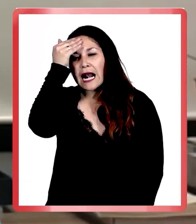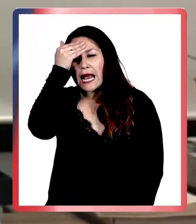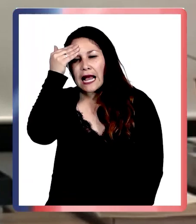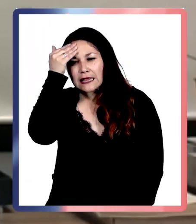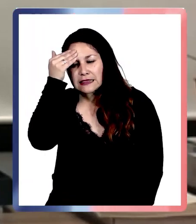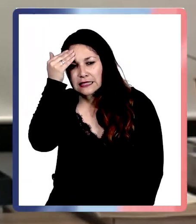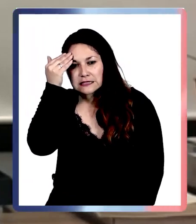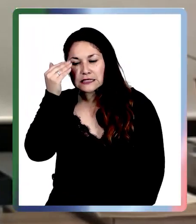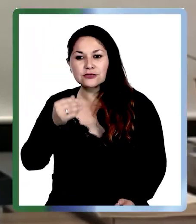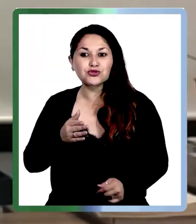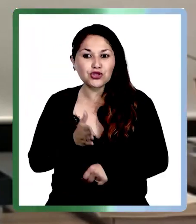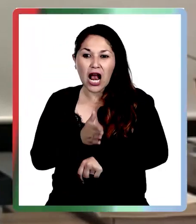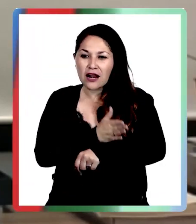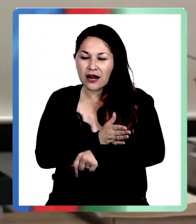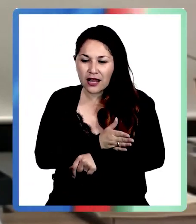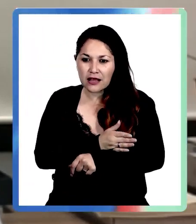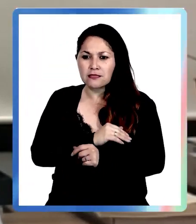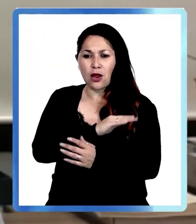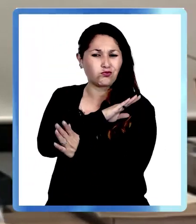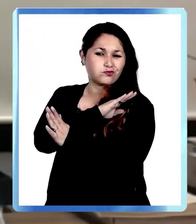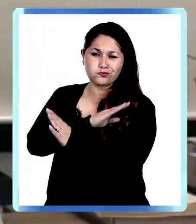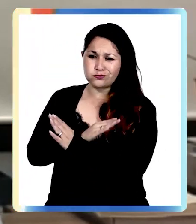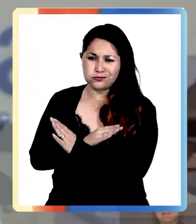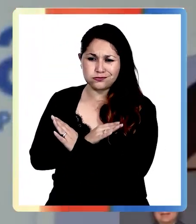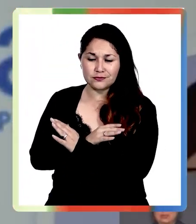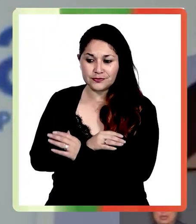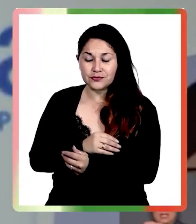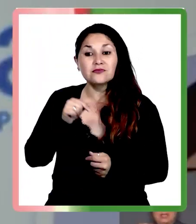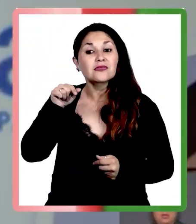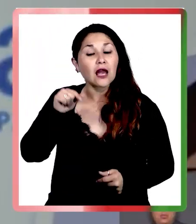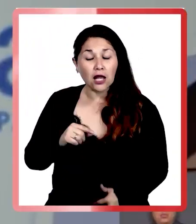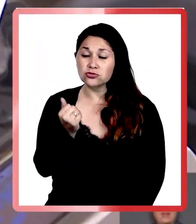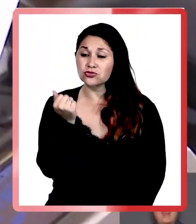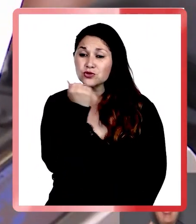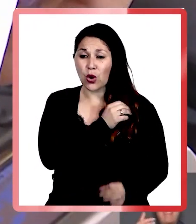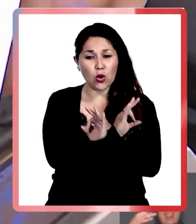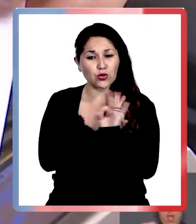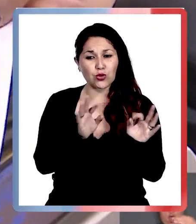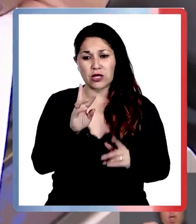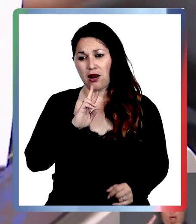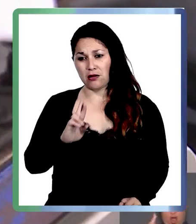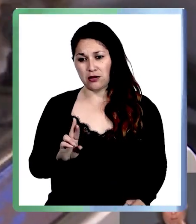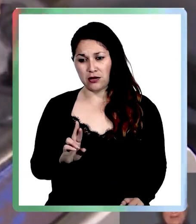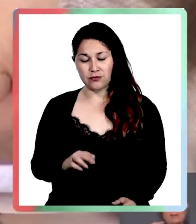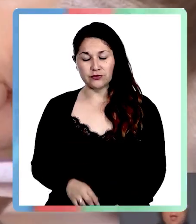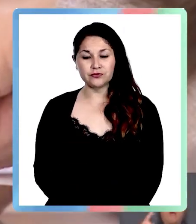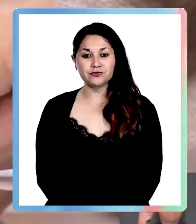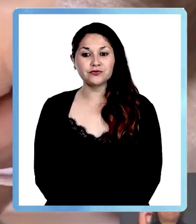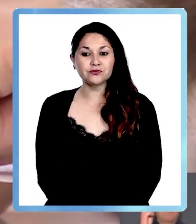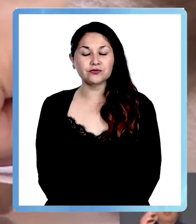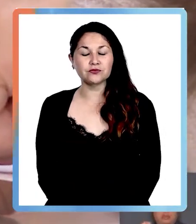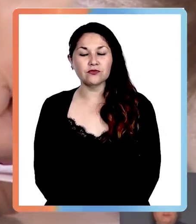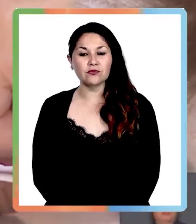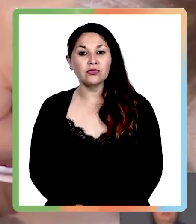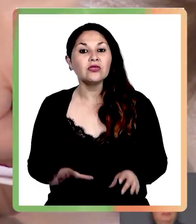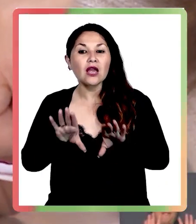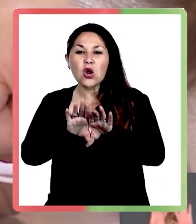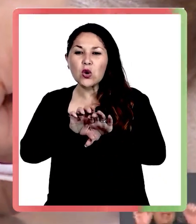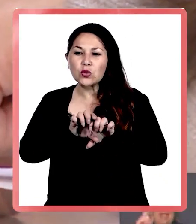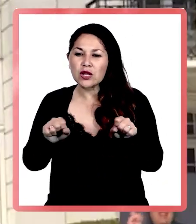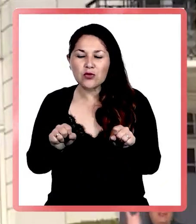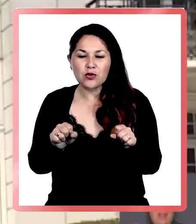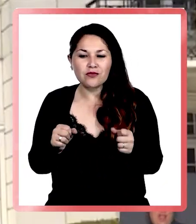para gente que quería ingresar a la ISAPRE? Se acometieron todos esos errores, nunca se solucionaron, nunca hubo un acuerdo